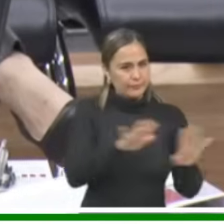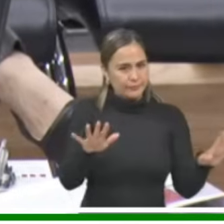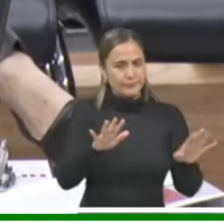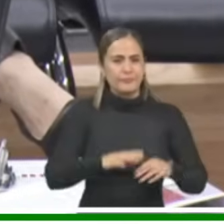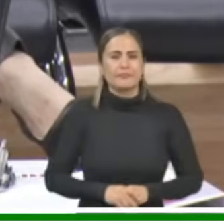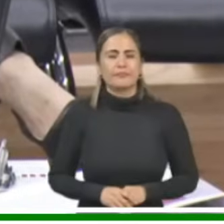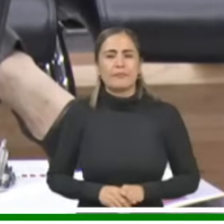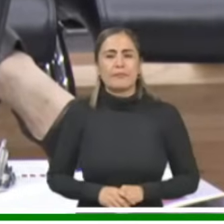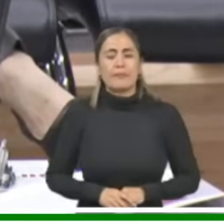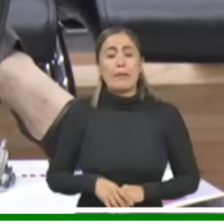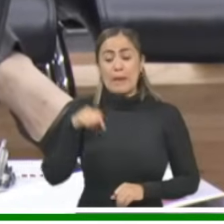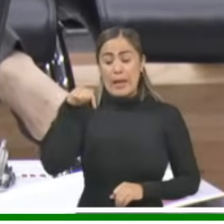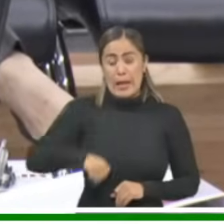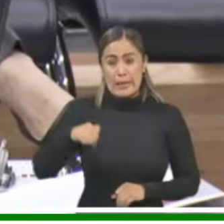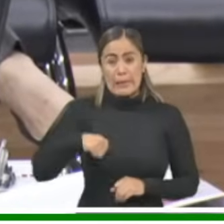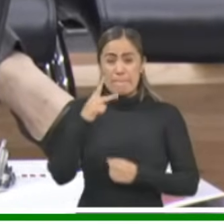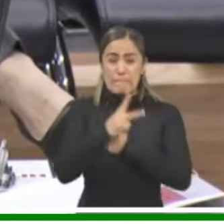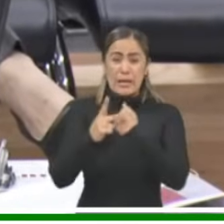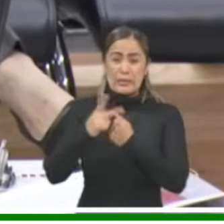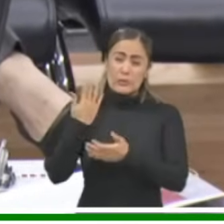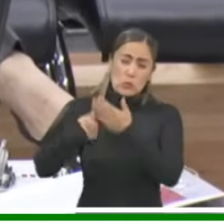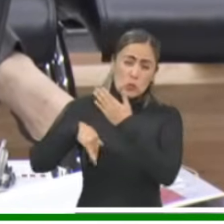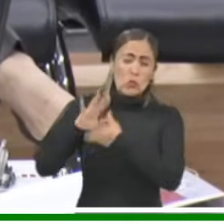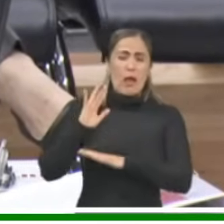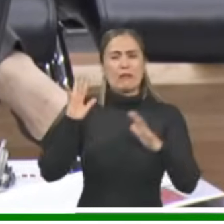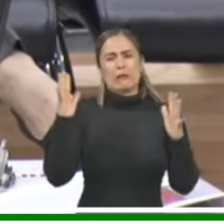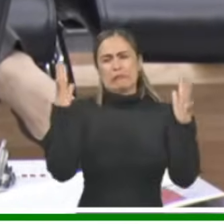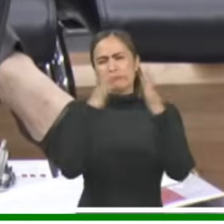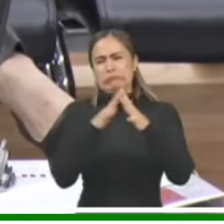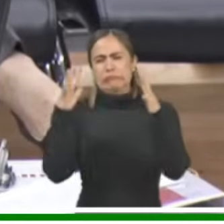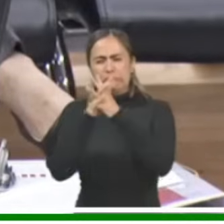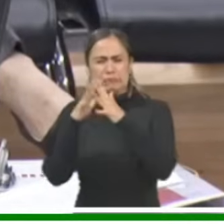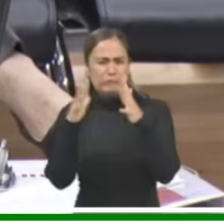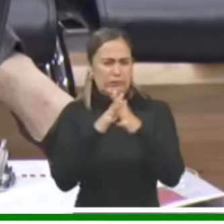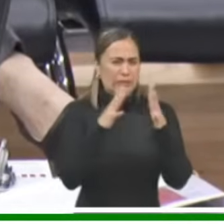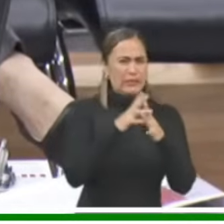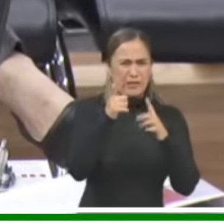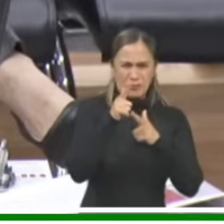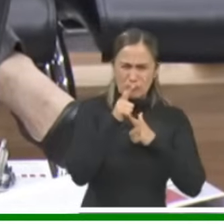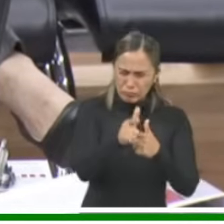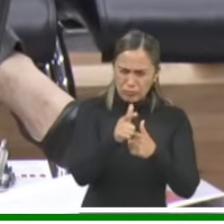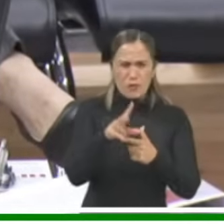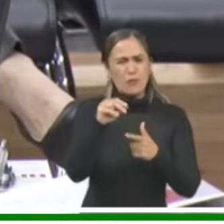pero este país tuvo guerras civiles para que eso se hiciera a un lado. Somos un Estado laico